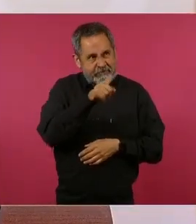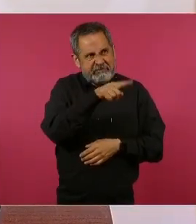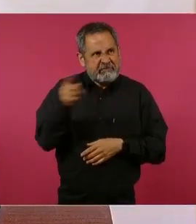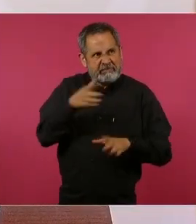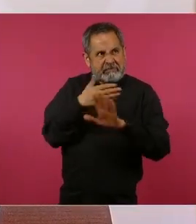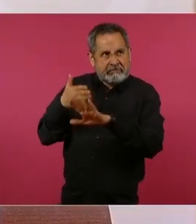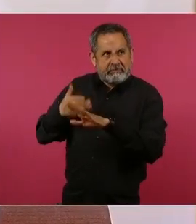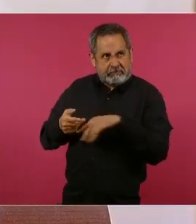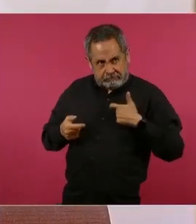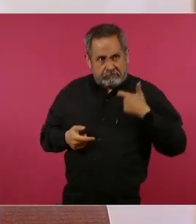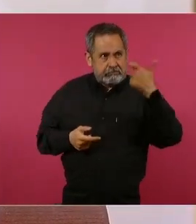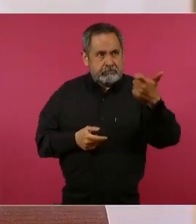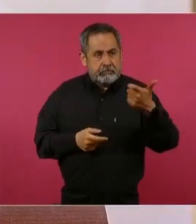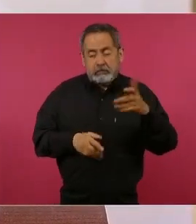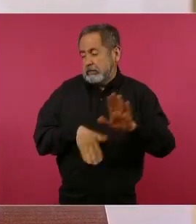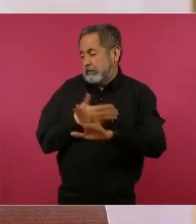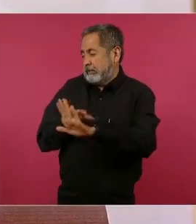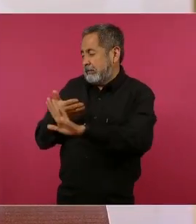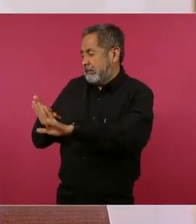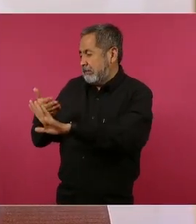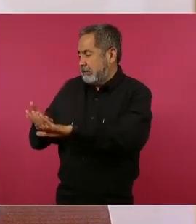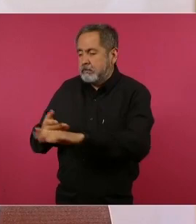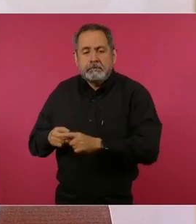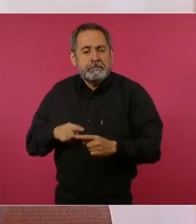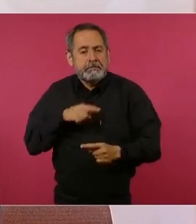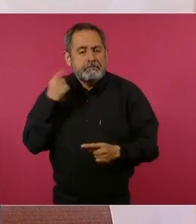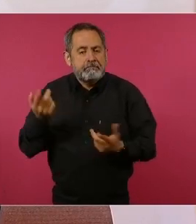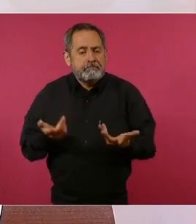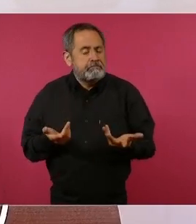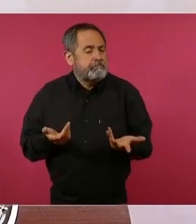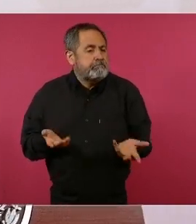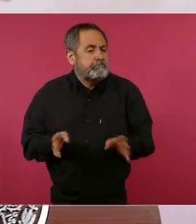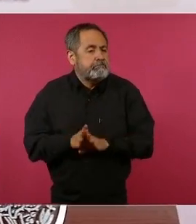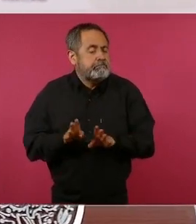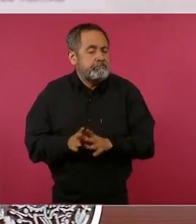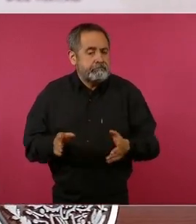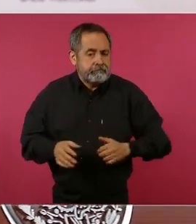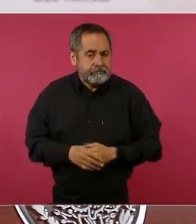nosotros? ¿Cómo le hicieron para convencer